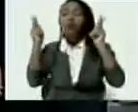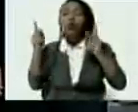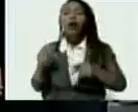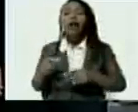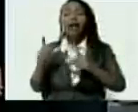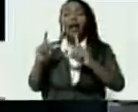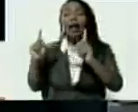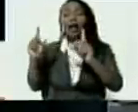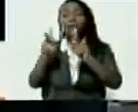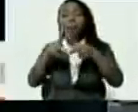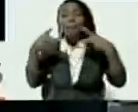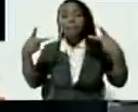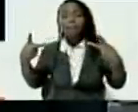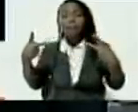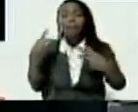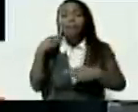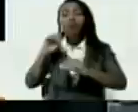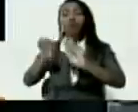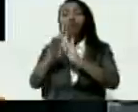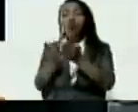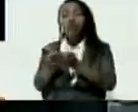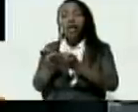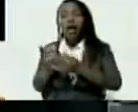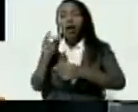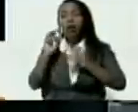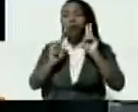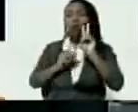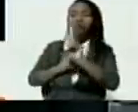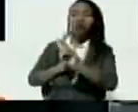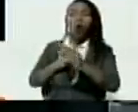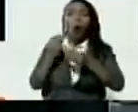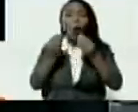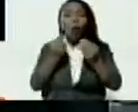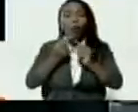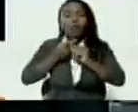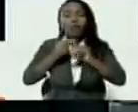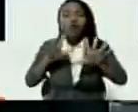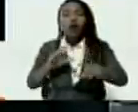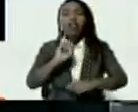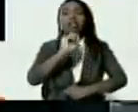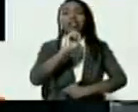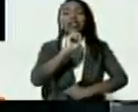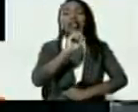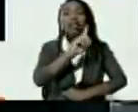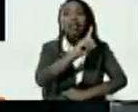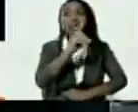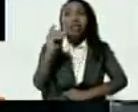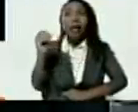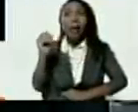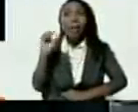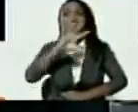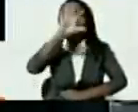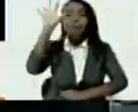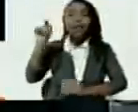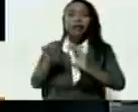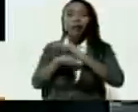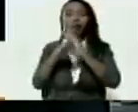mundial, hemos visto cómo se ha expandido en más de 100 países del mundo.